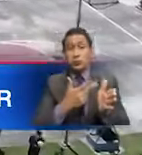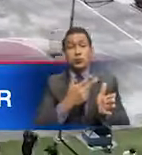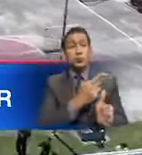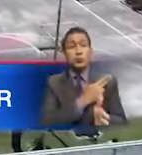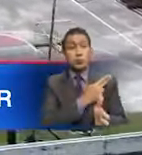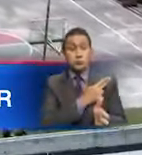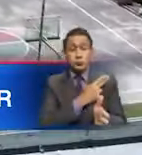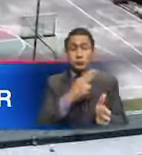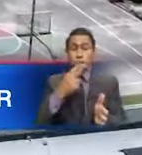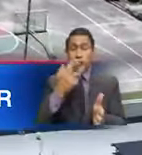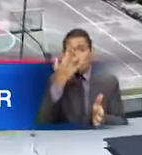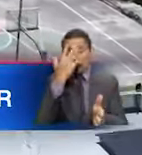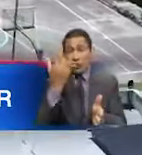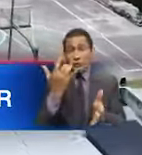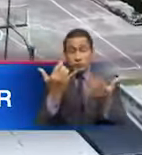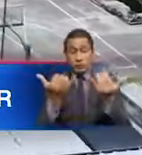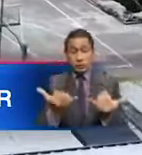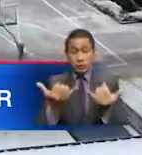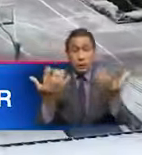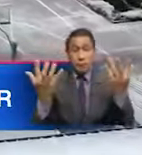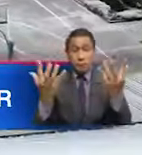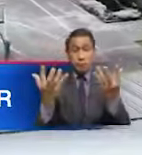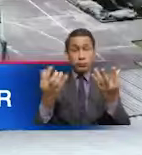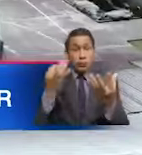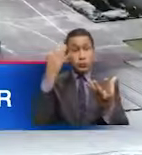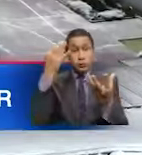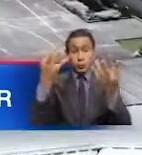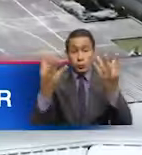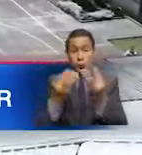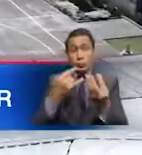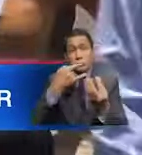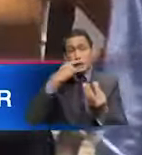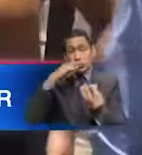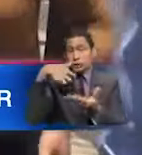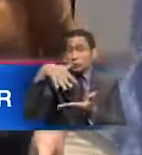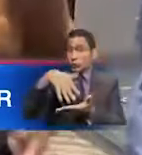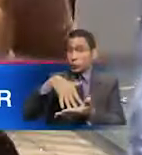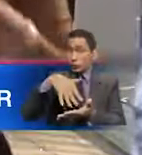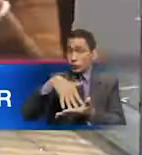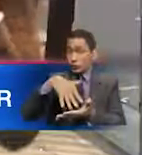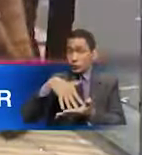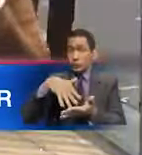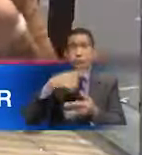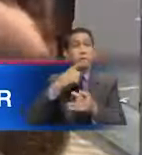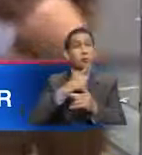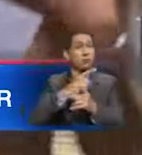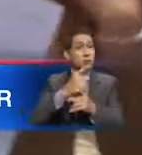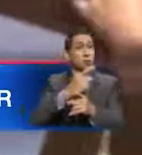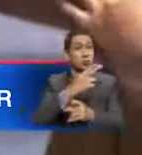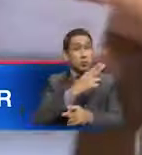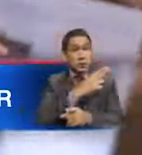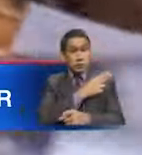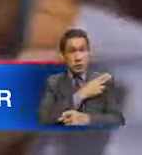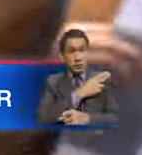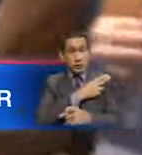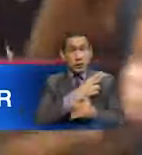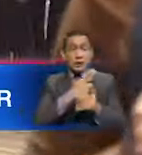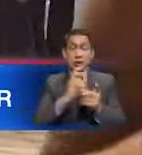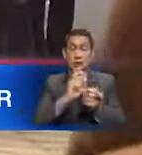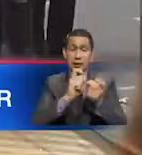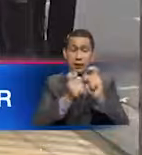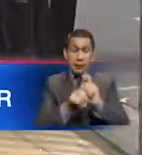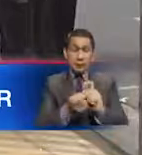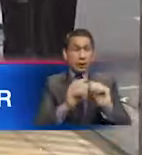estudiantes cuando habrá menos niños en las aulas. Por ejemplo, ya algunas universidades han modificado su malla curricular en el área de la